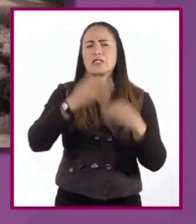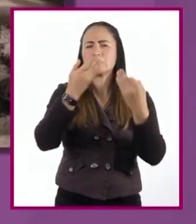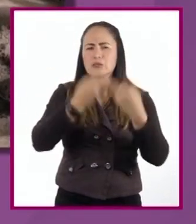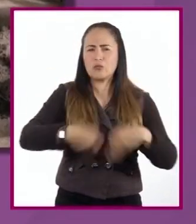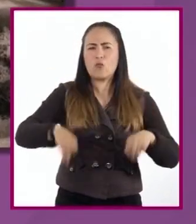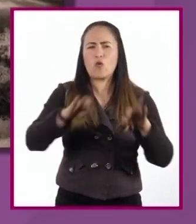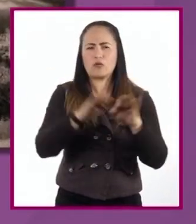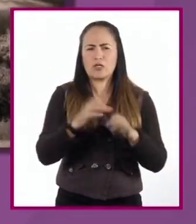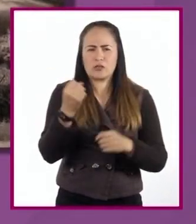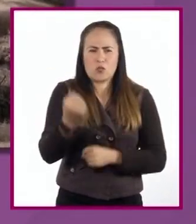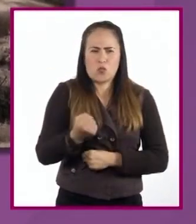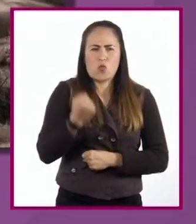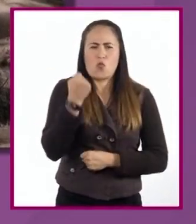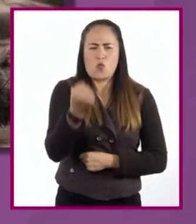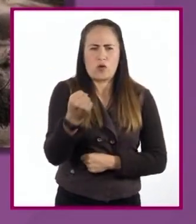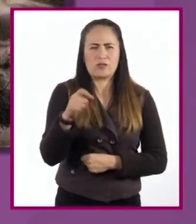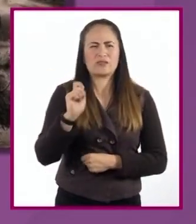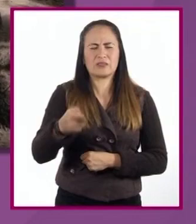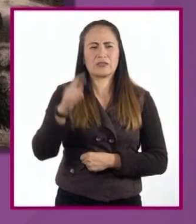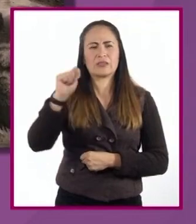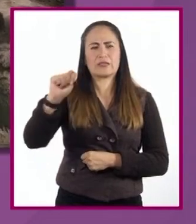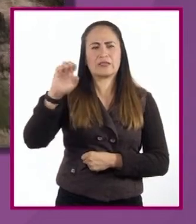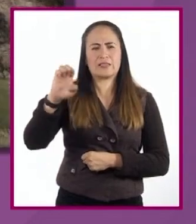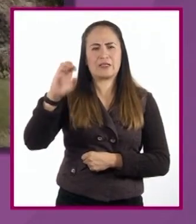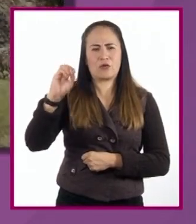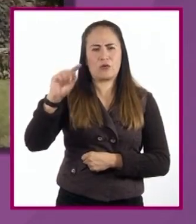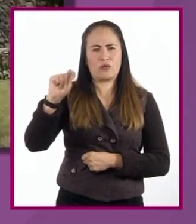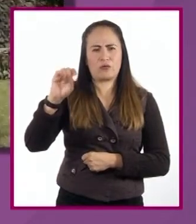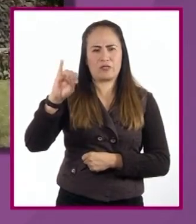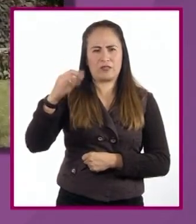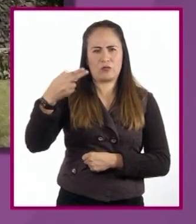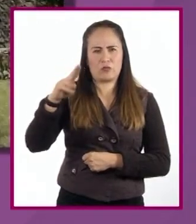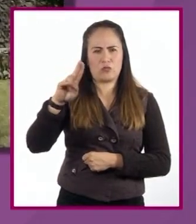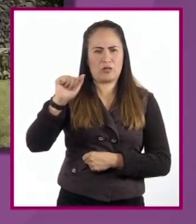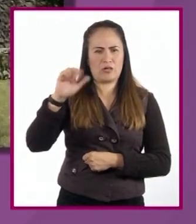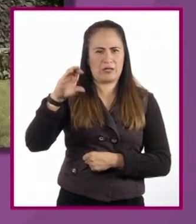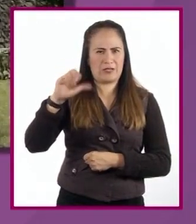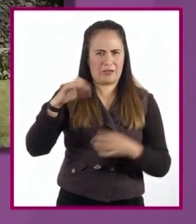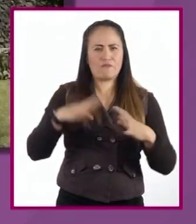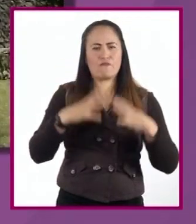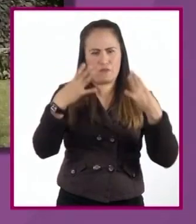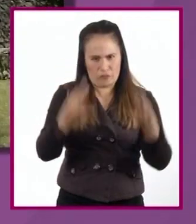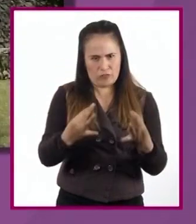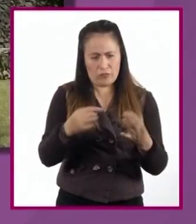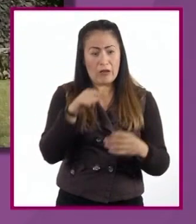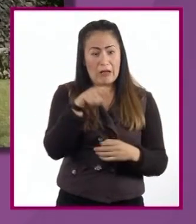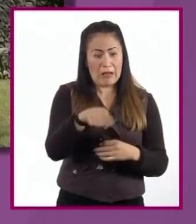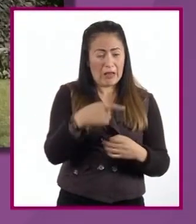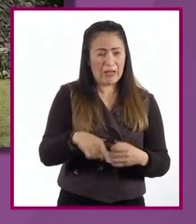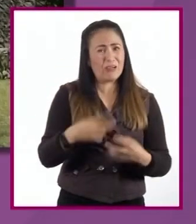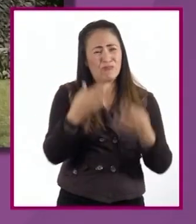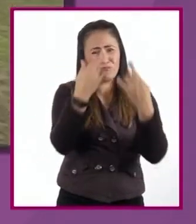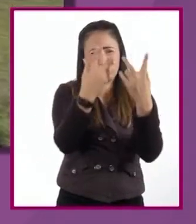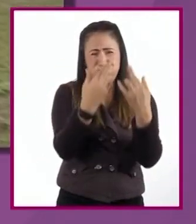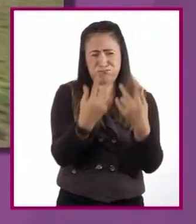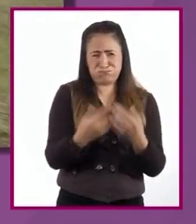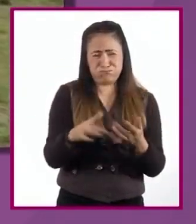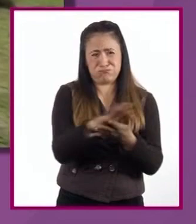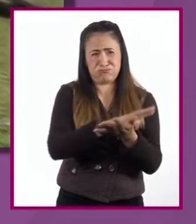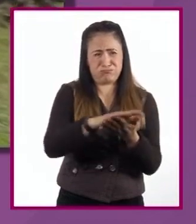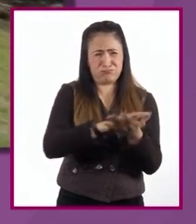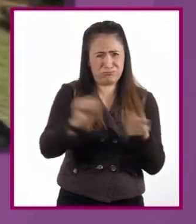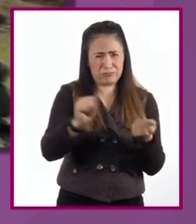de poder de la época, Teotihuacán. Cuicuilco sufrió grandes calamidades y su espacio de investigación ha